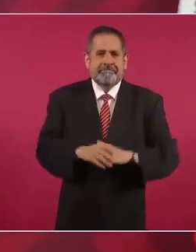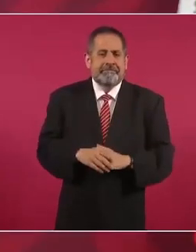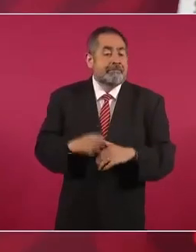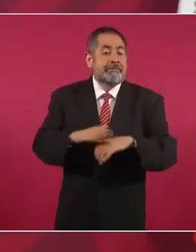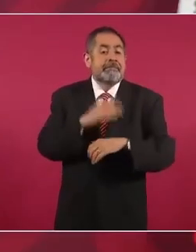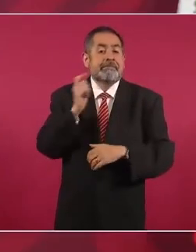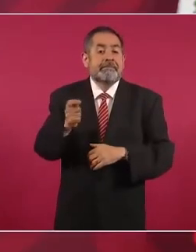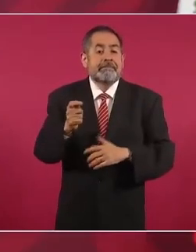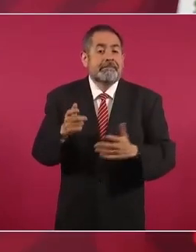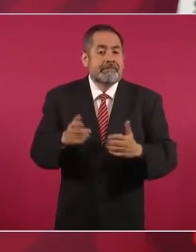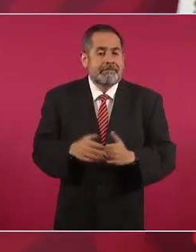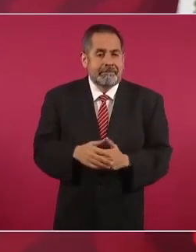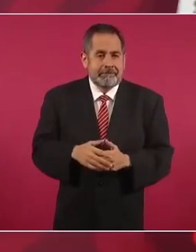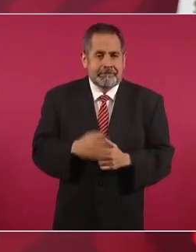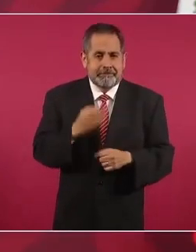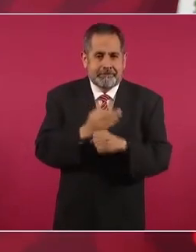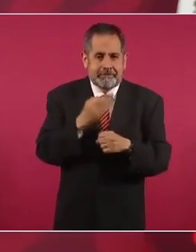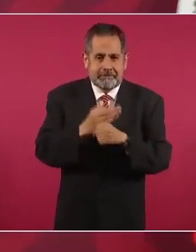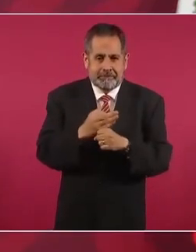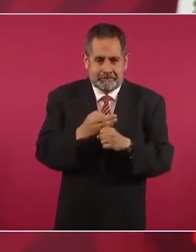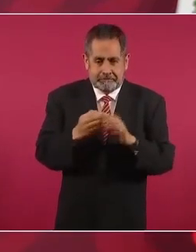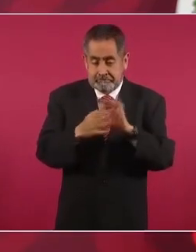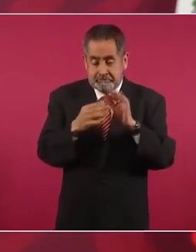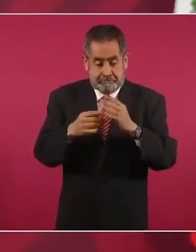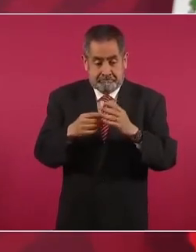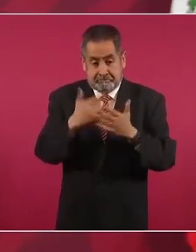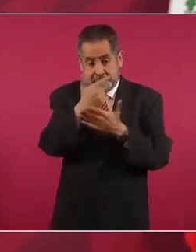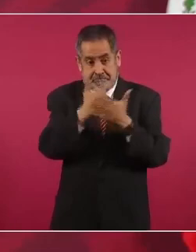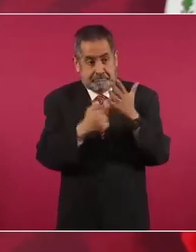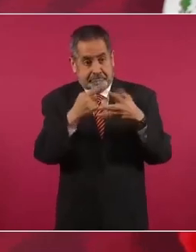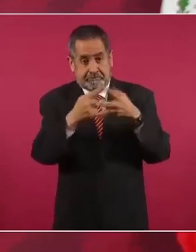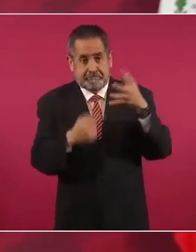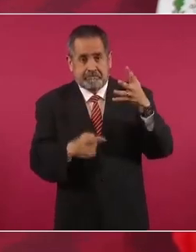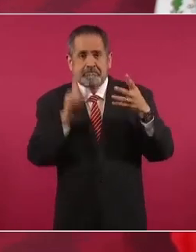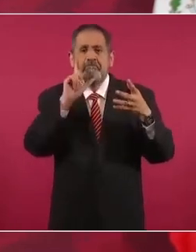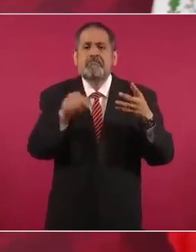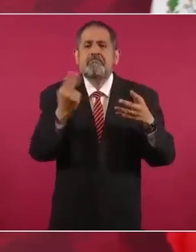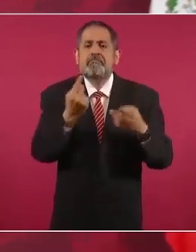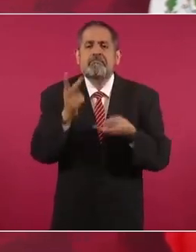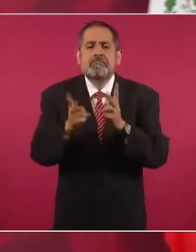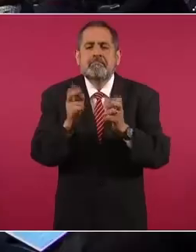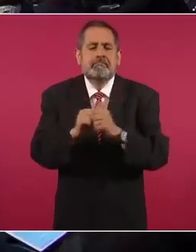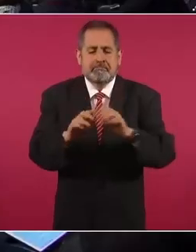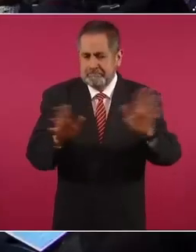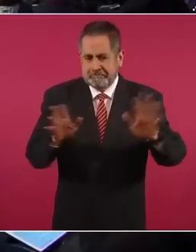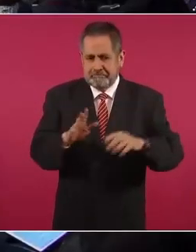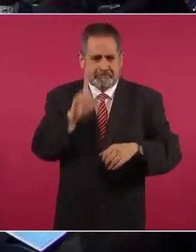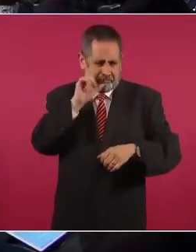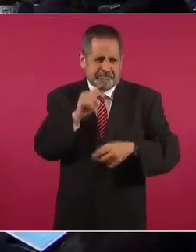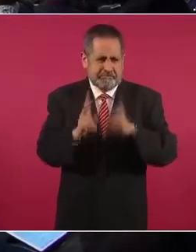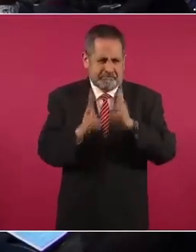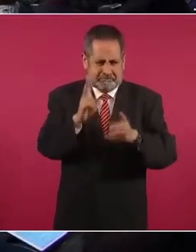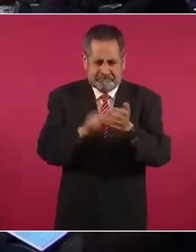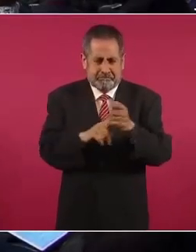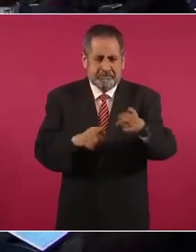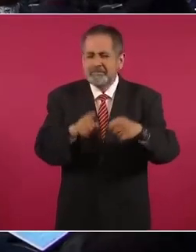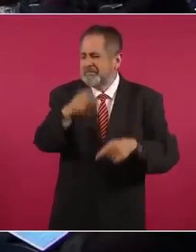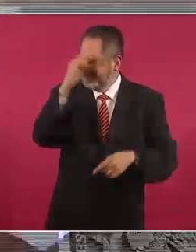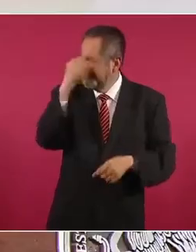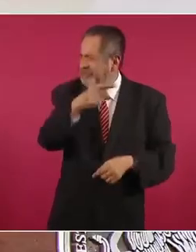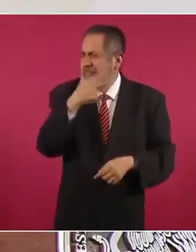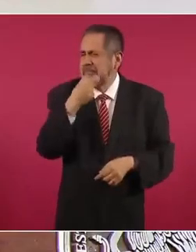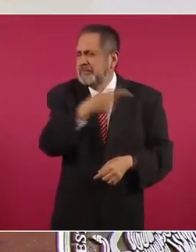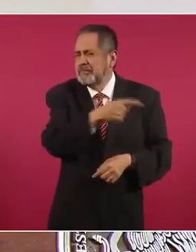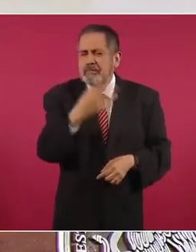porque si lo hacemos ahora ya nos vamos a tener este tema para mañana. Pero ¿cómo se llama el de